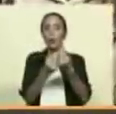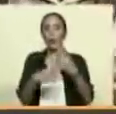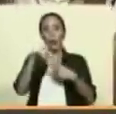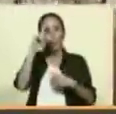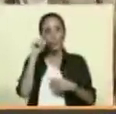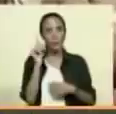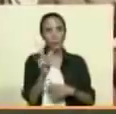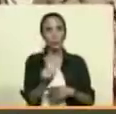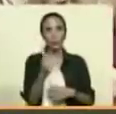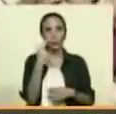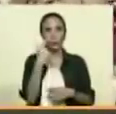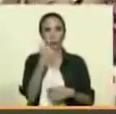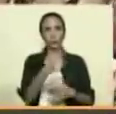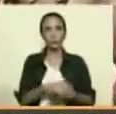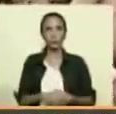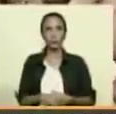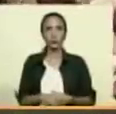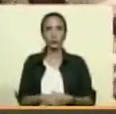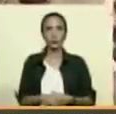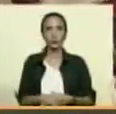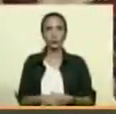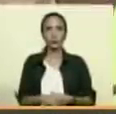¡arriba!